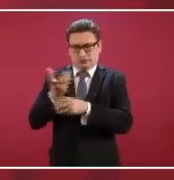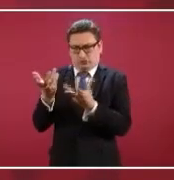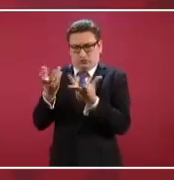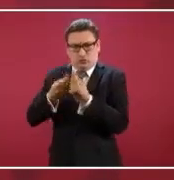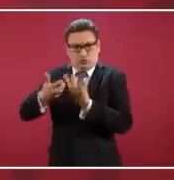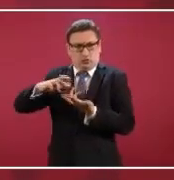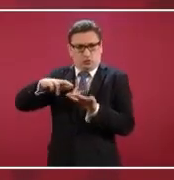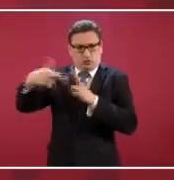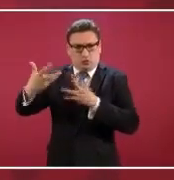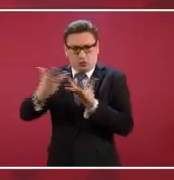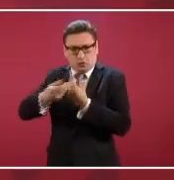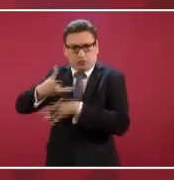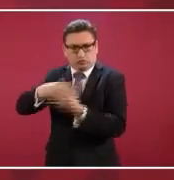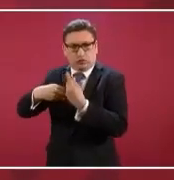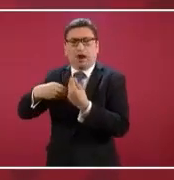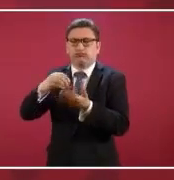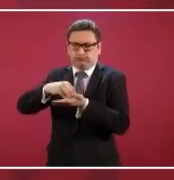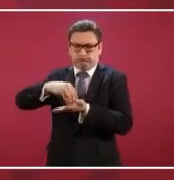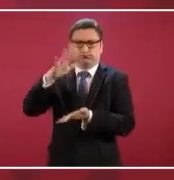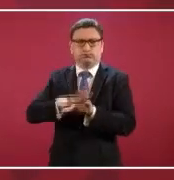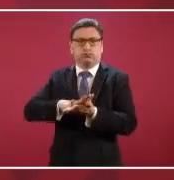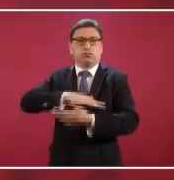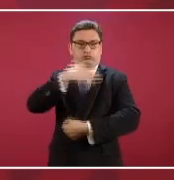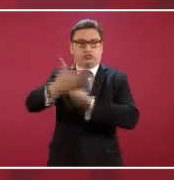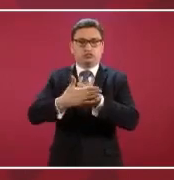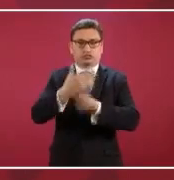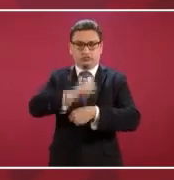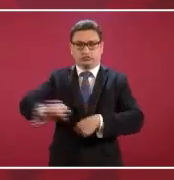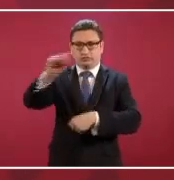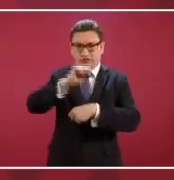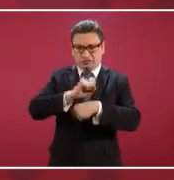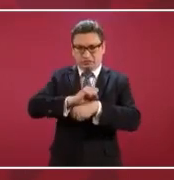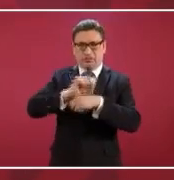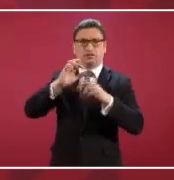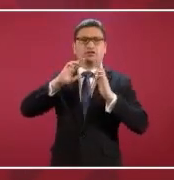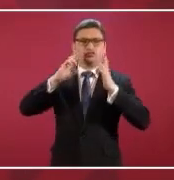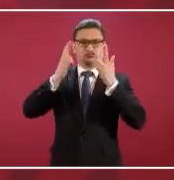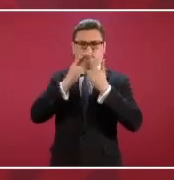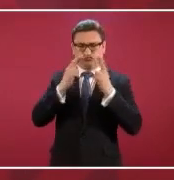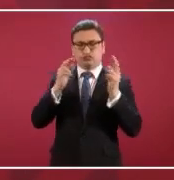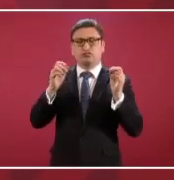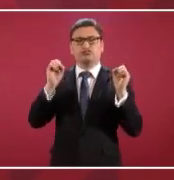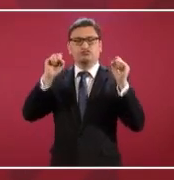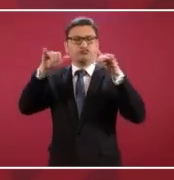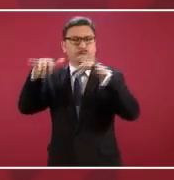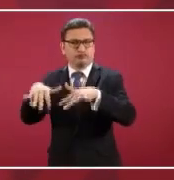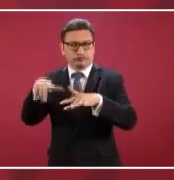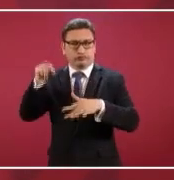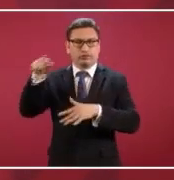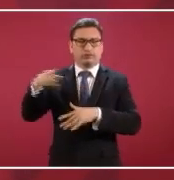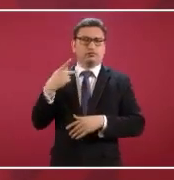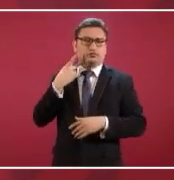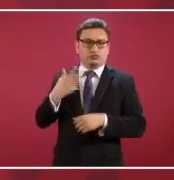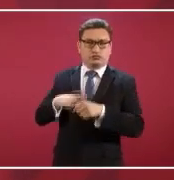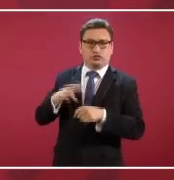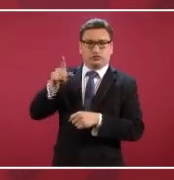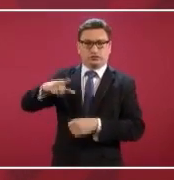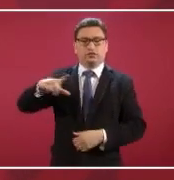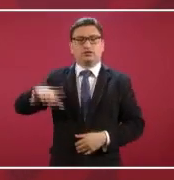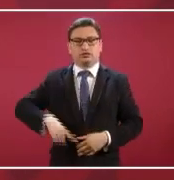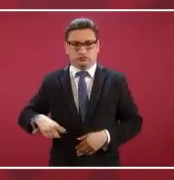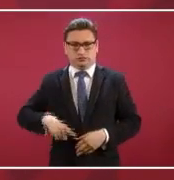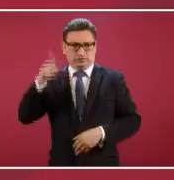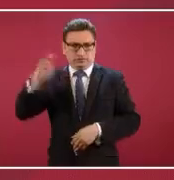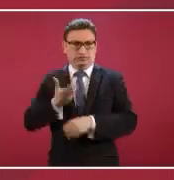que la semana entrante tendremos una reunión de alto nivel con el procurador de los Estados